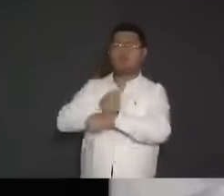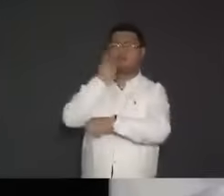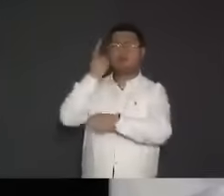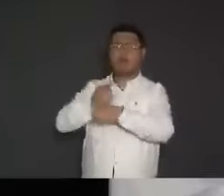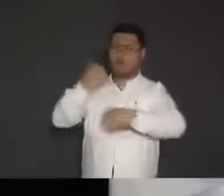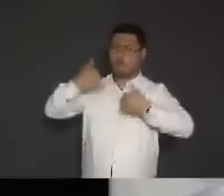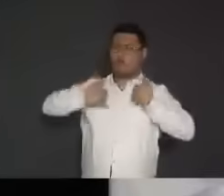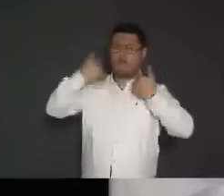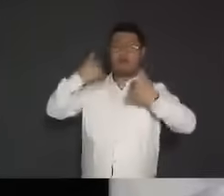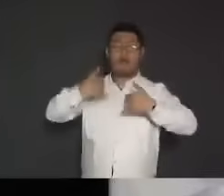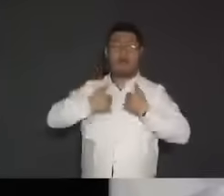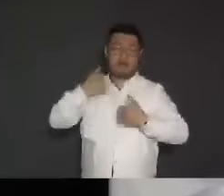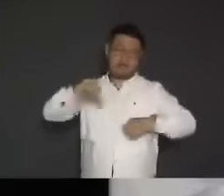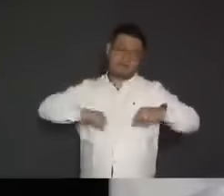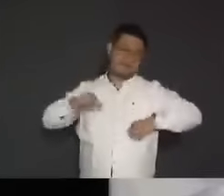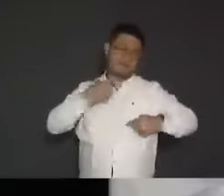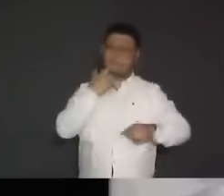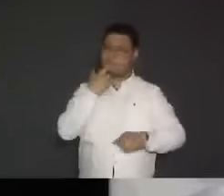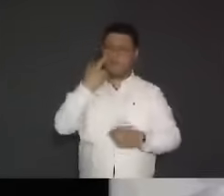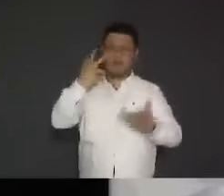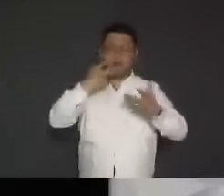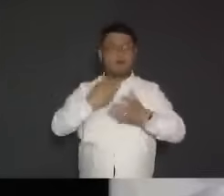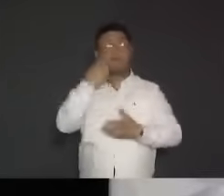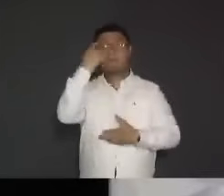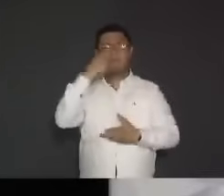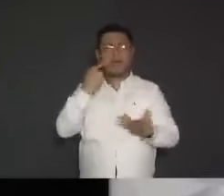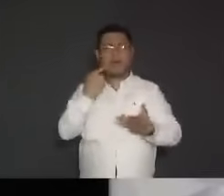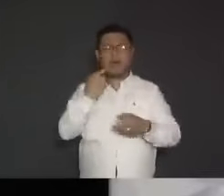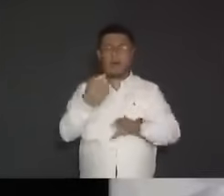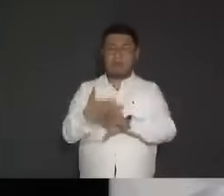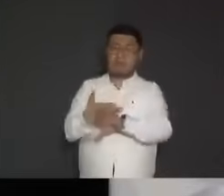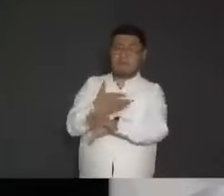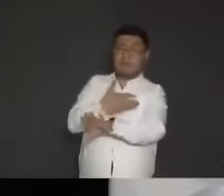tener mayor actividad, para que podamos evitar